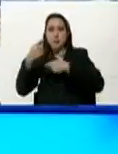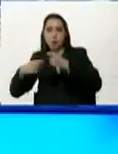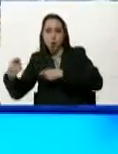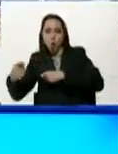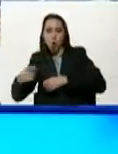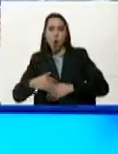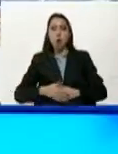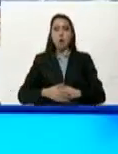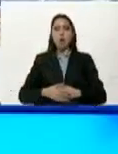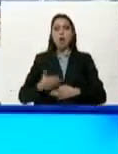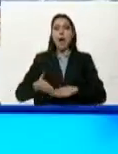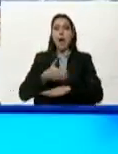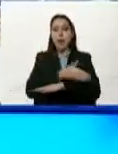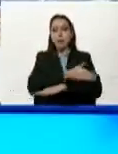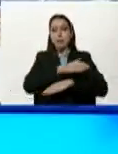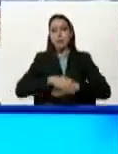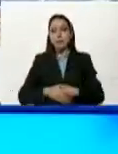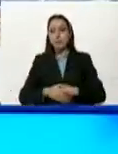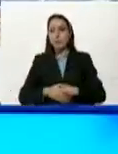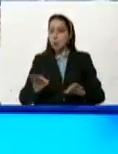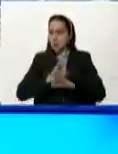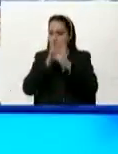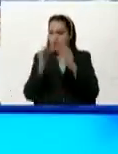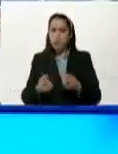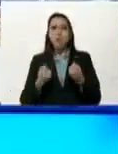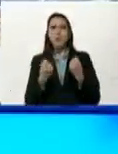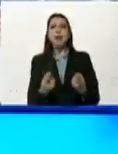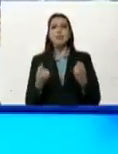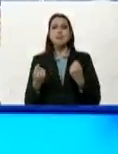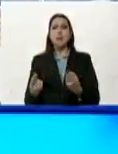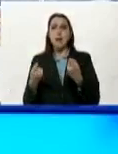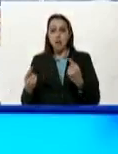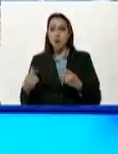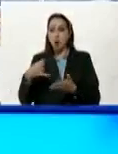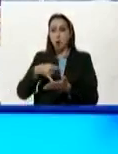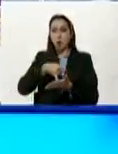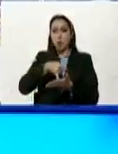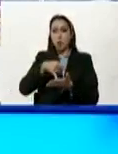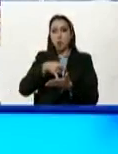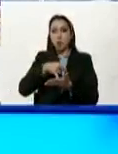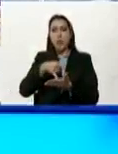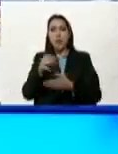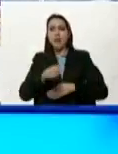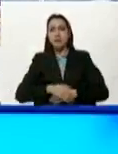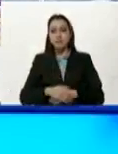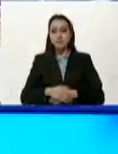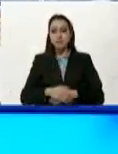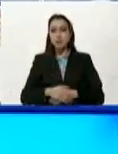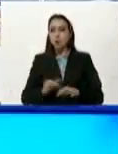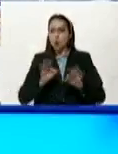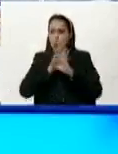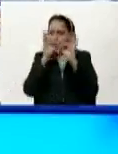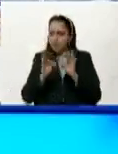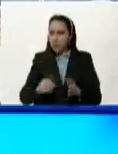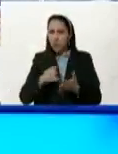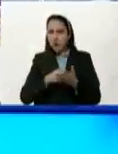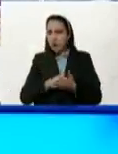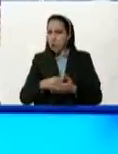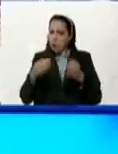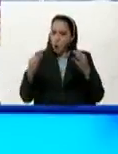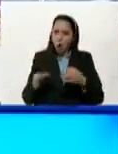un esquema de capitalismo vulnerable de capitalismo injusto de